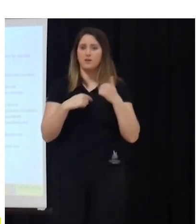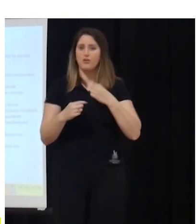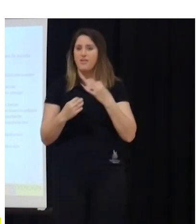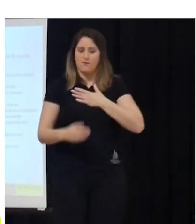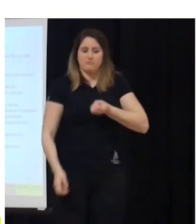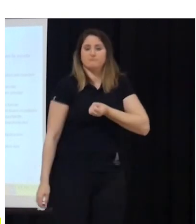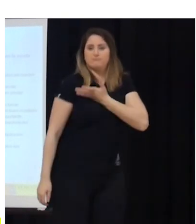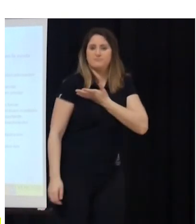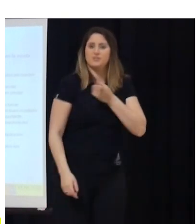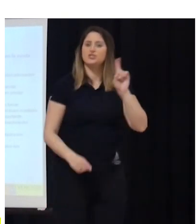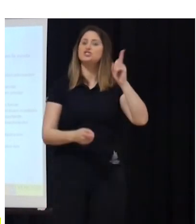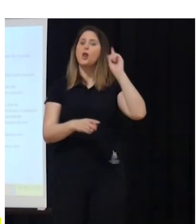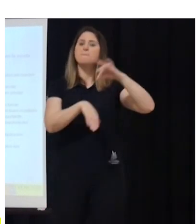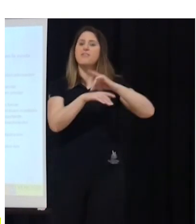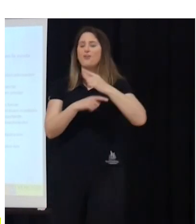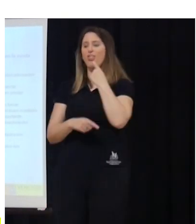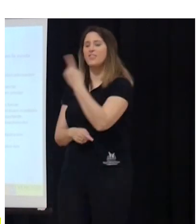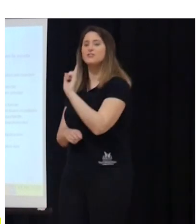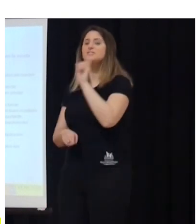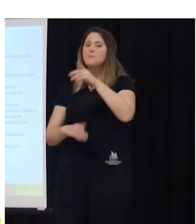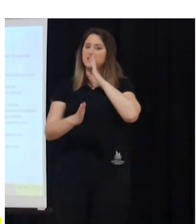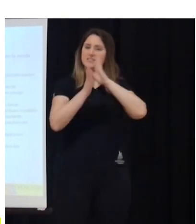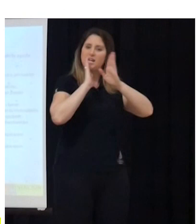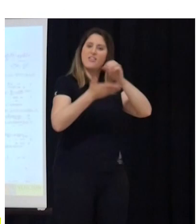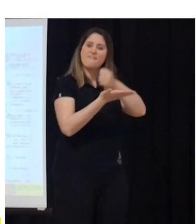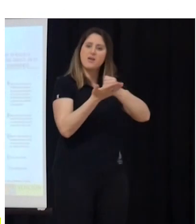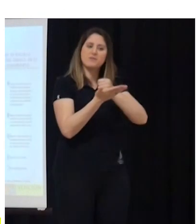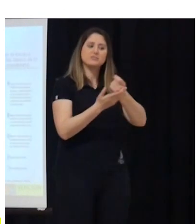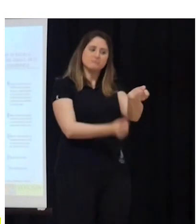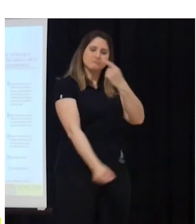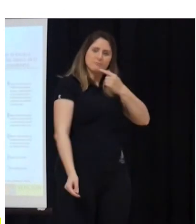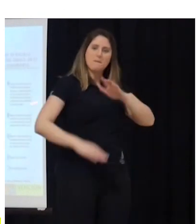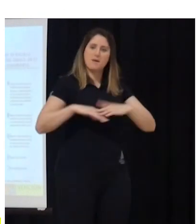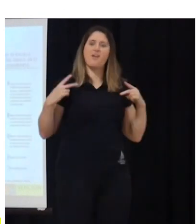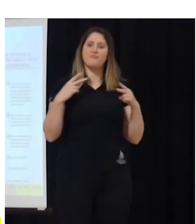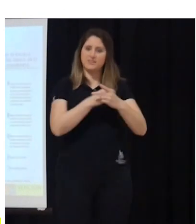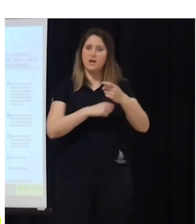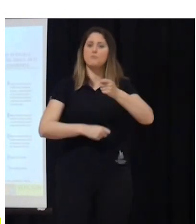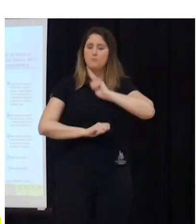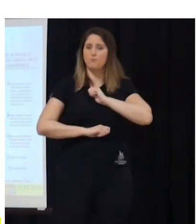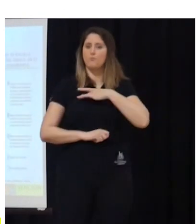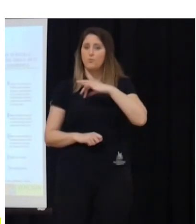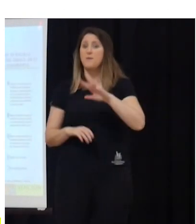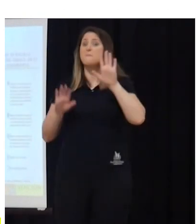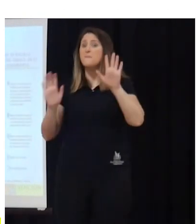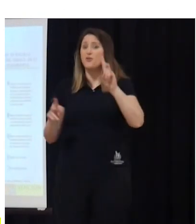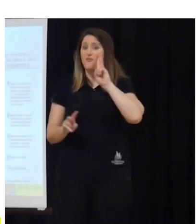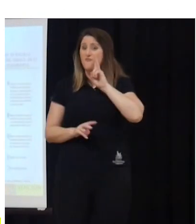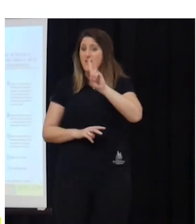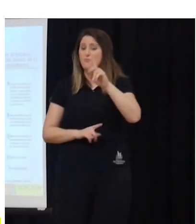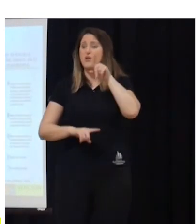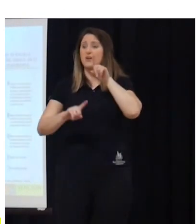la asistencia especializada, sino los tratamientos farmacológicos. Y eso también vemos que en los